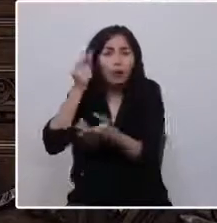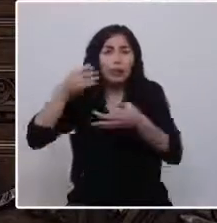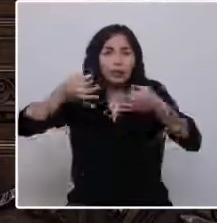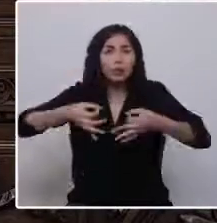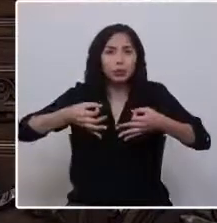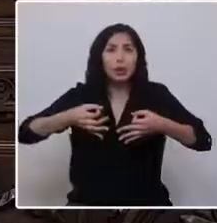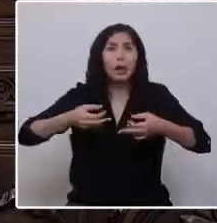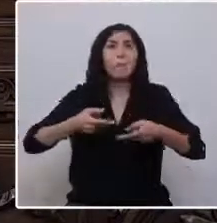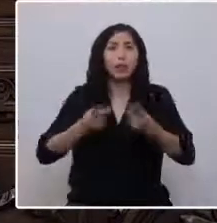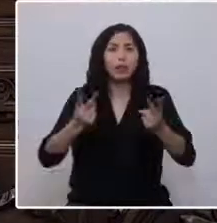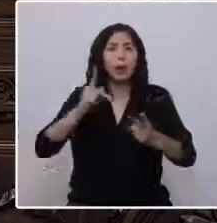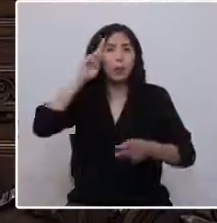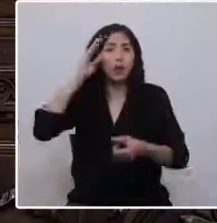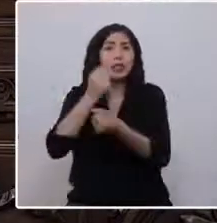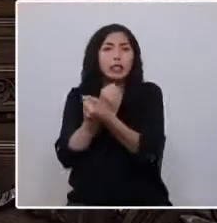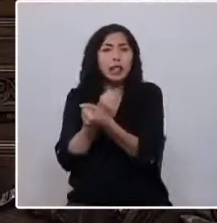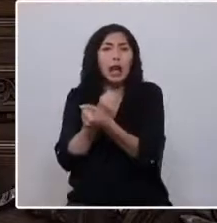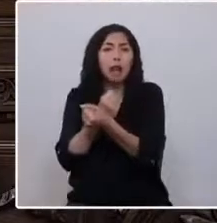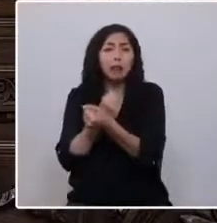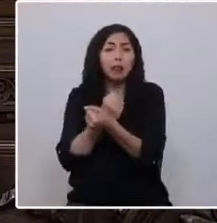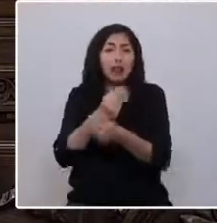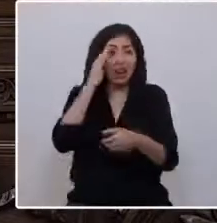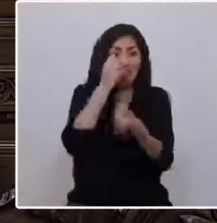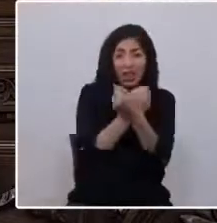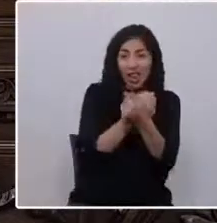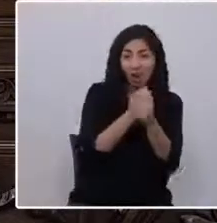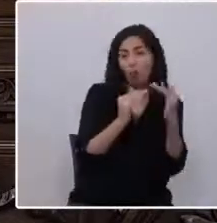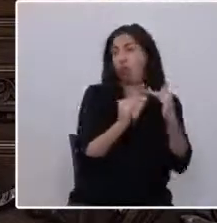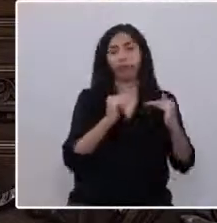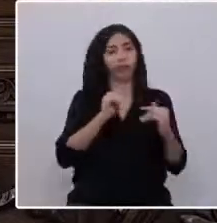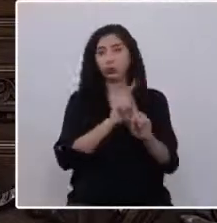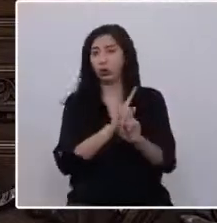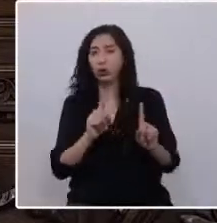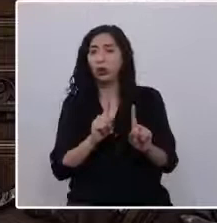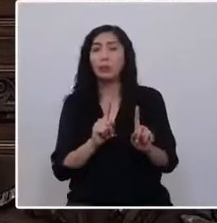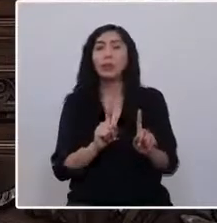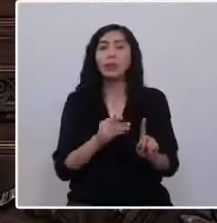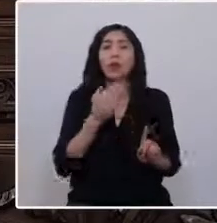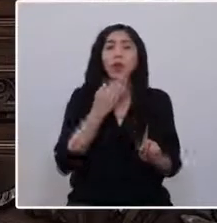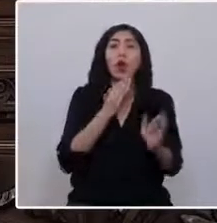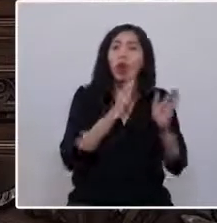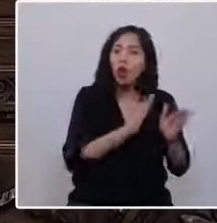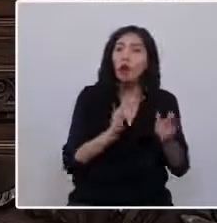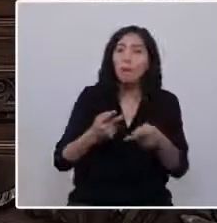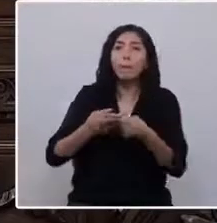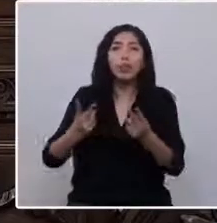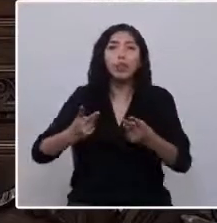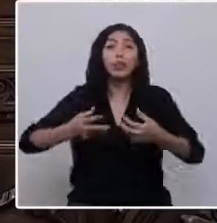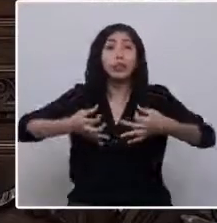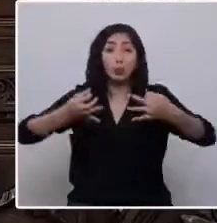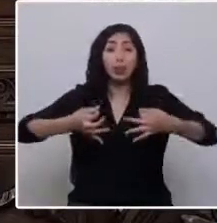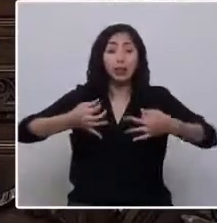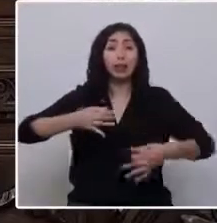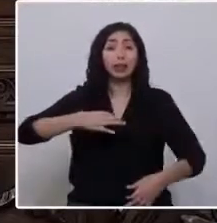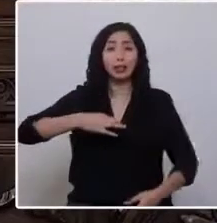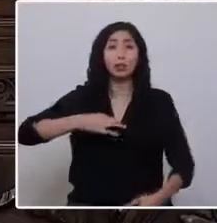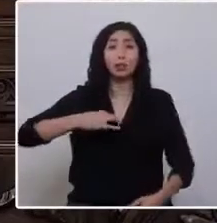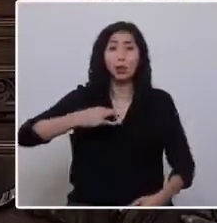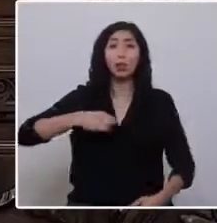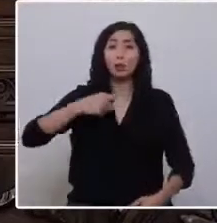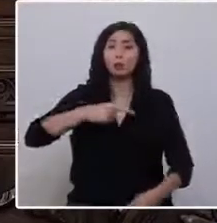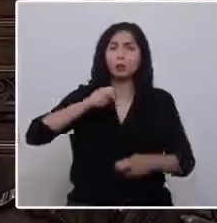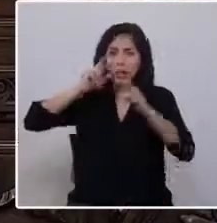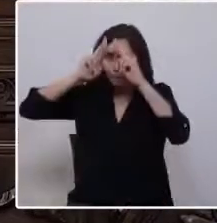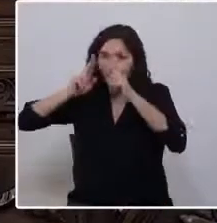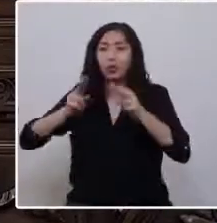policía nacional que supere a carabineros cuya misión de orden público y seguridad ciudadana sean realizada con pleno respeto a los derechos